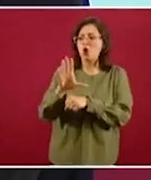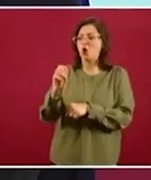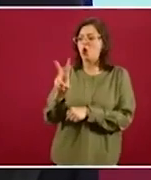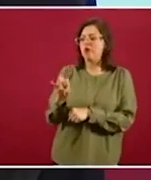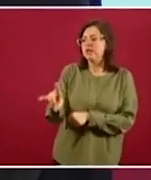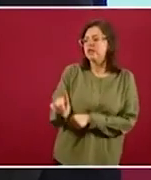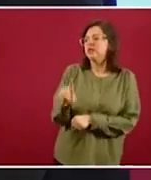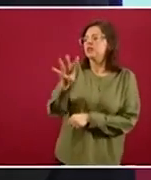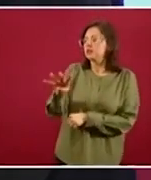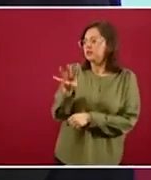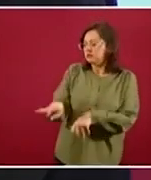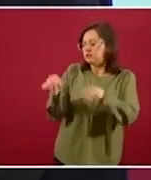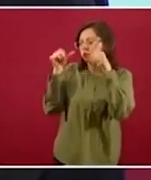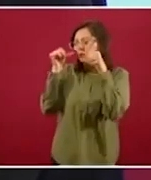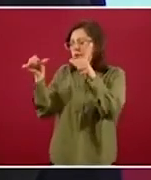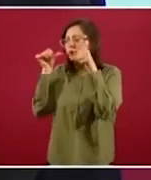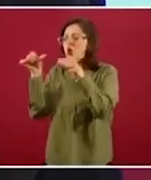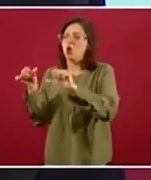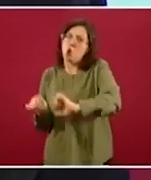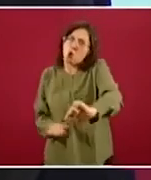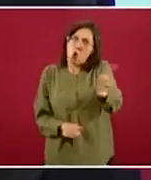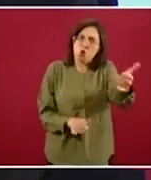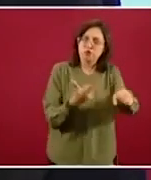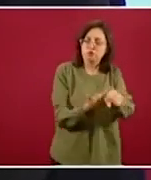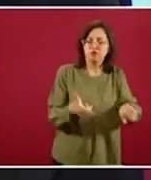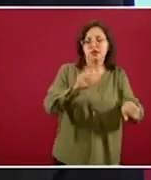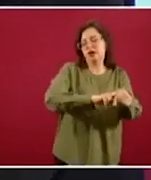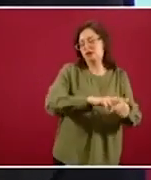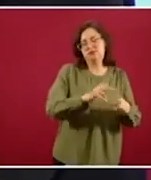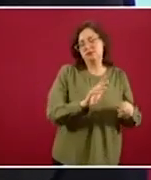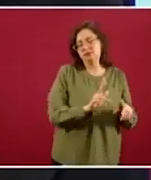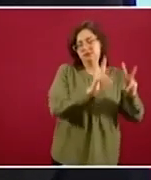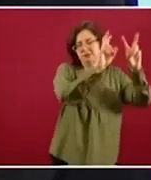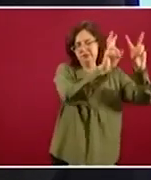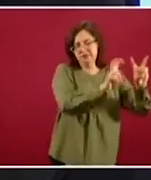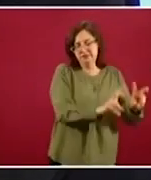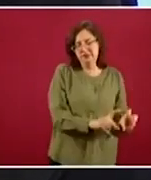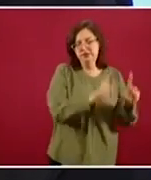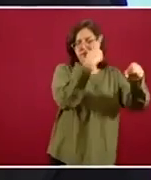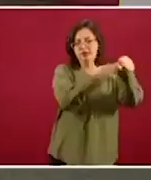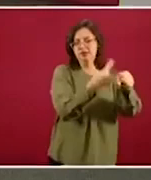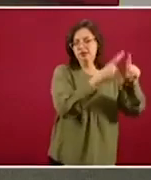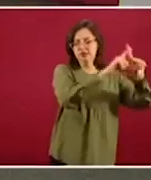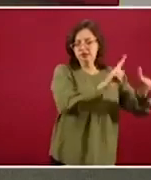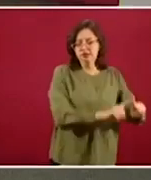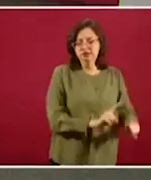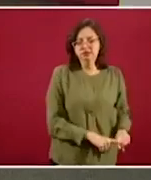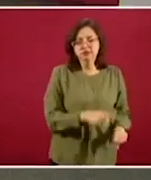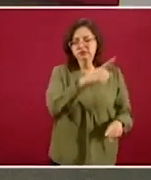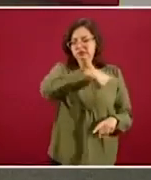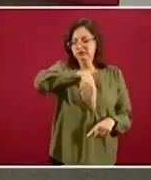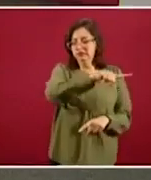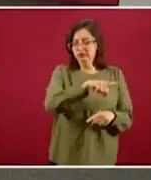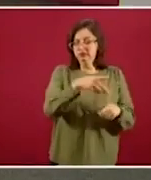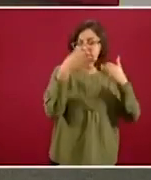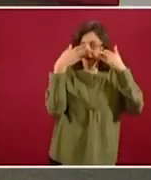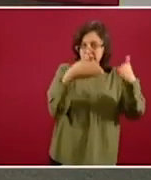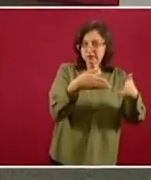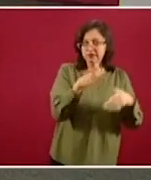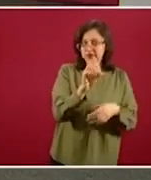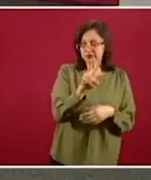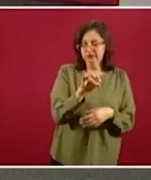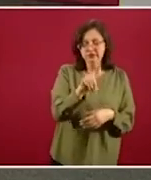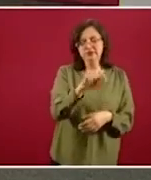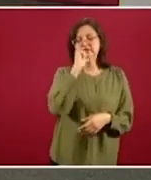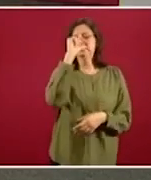COVID-19, como se ha hecho hasta ahora, y seleccionar a los hospitales que no verán predominantemente